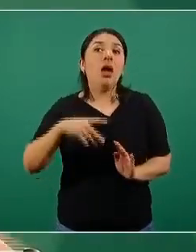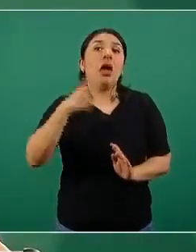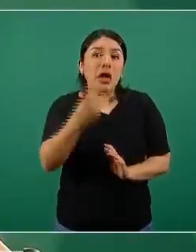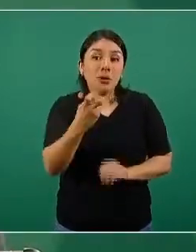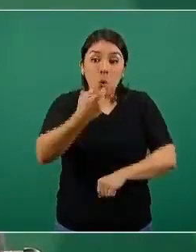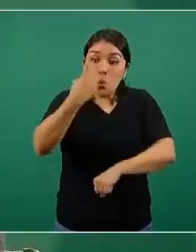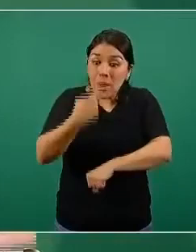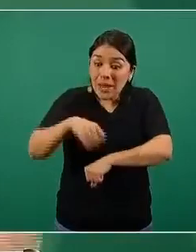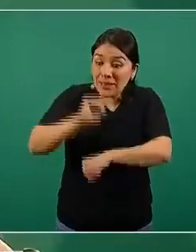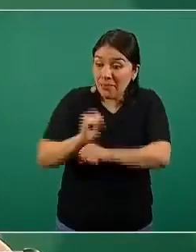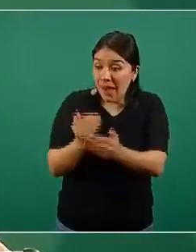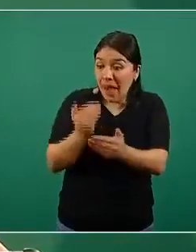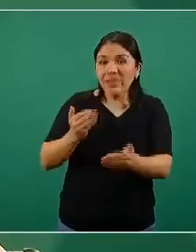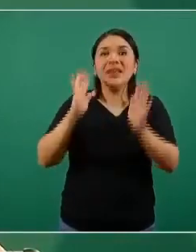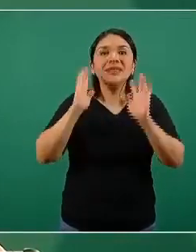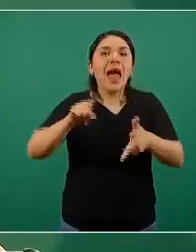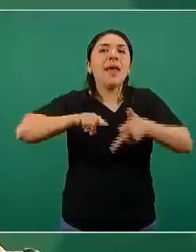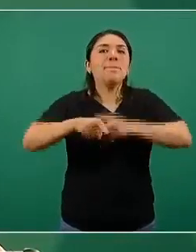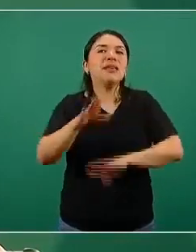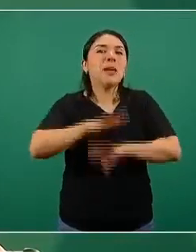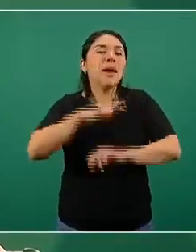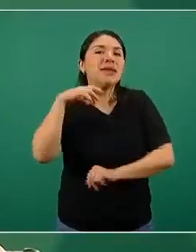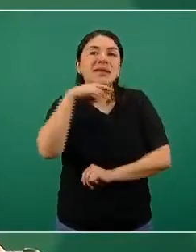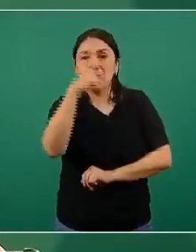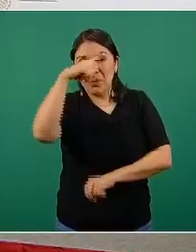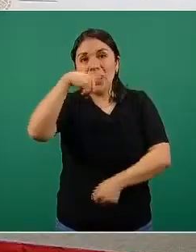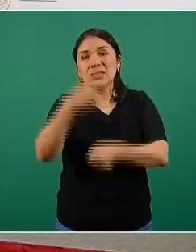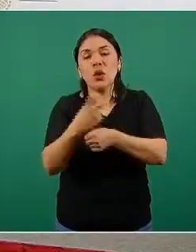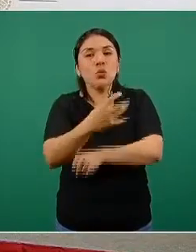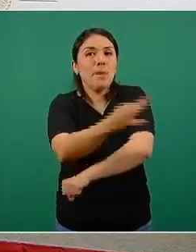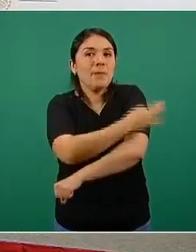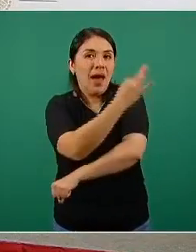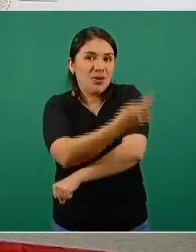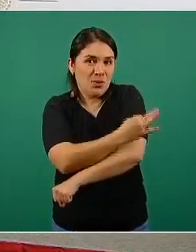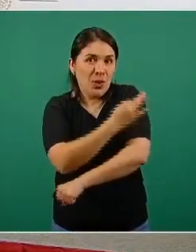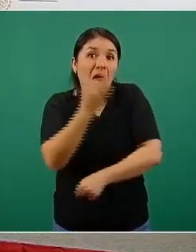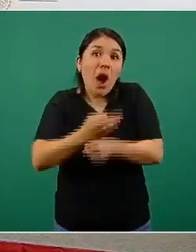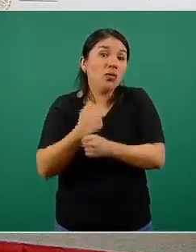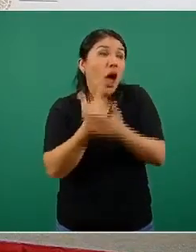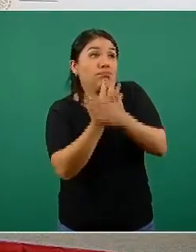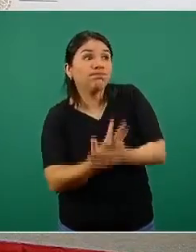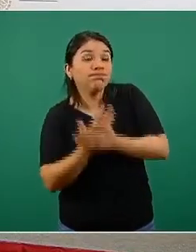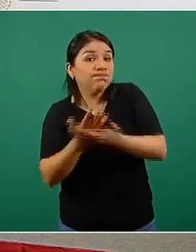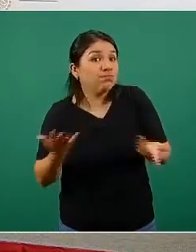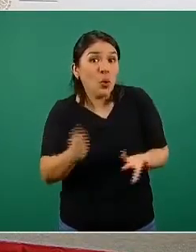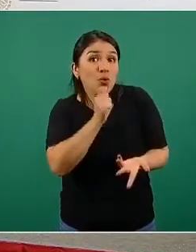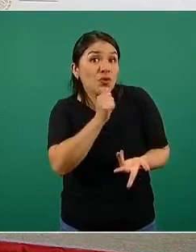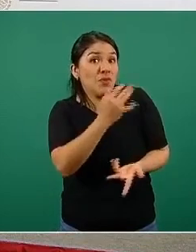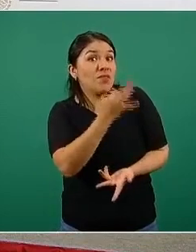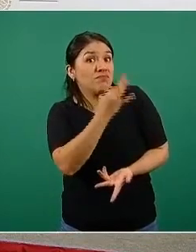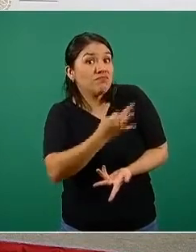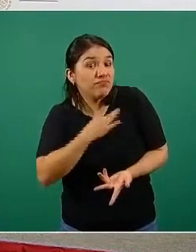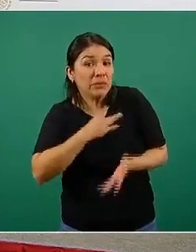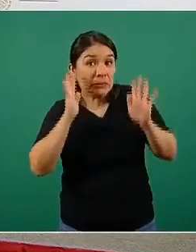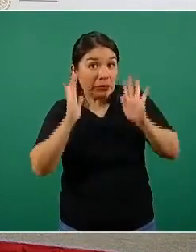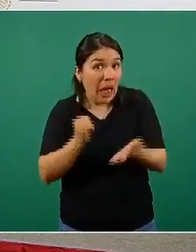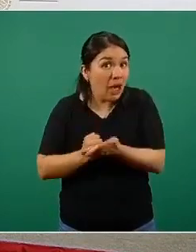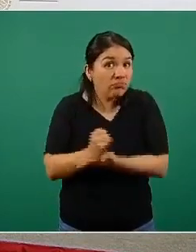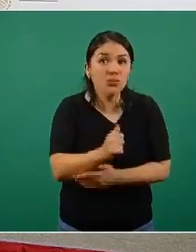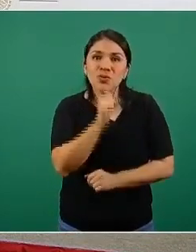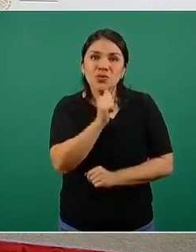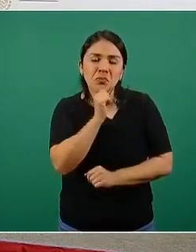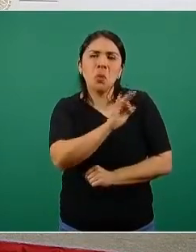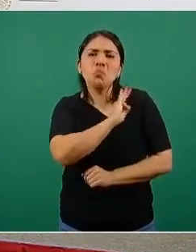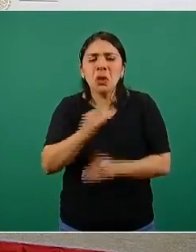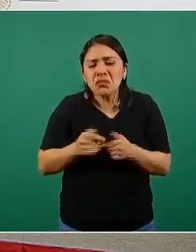nos ayudaría a empezar más rápidamente con estas segundas dosis. Estamos a la expectativa, aún no tenemos la confirmación. Es posible